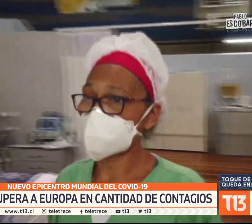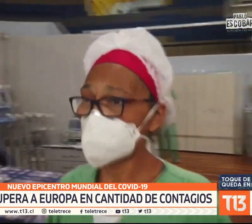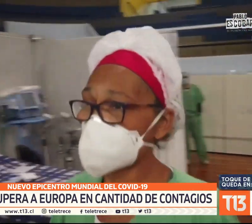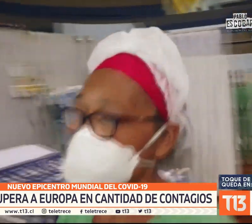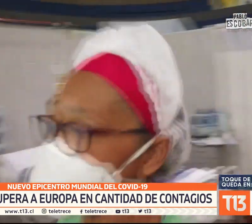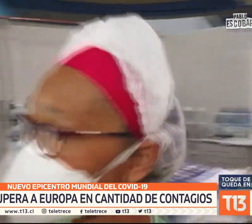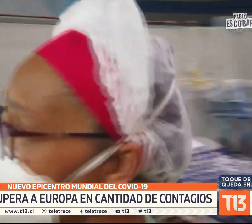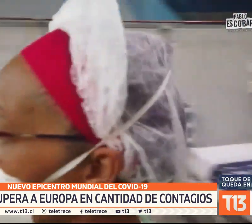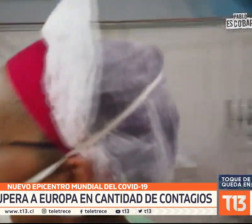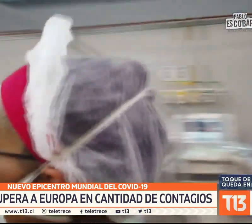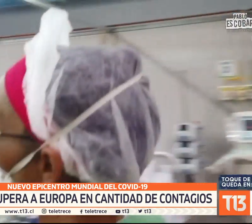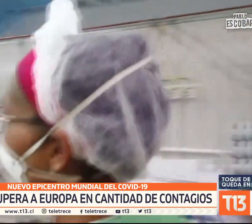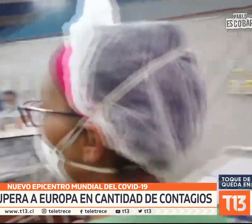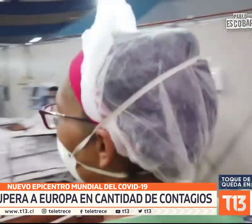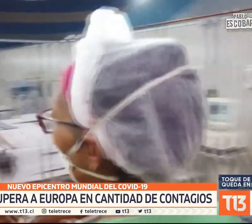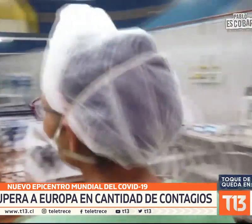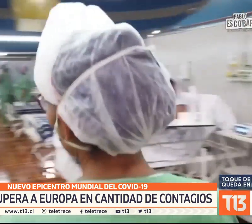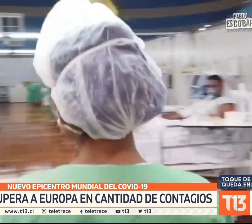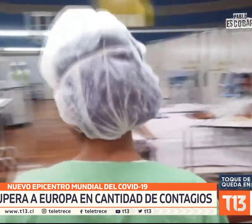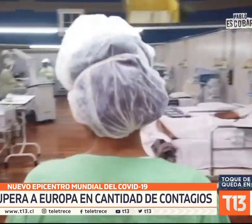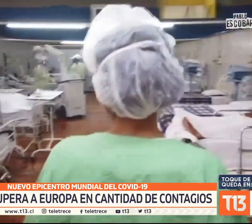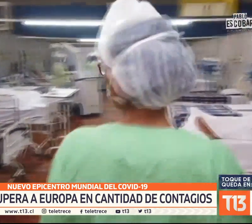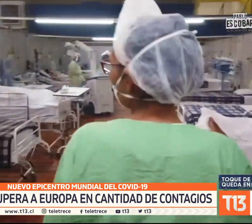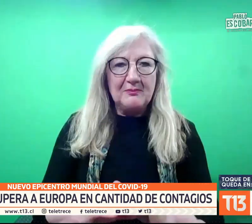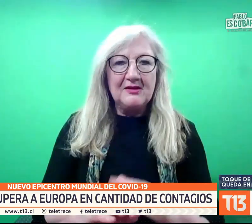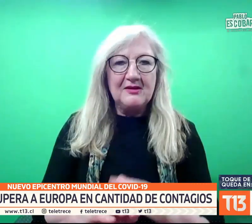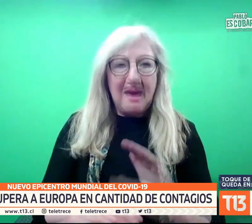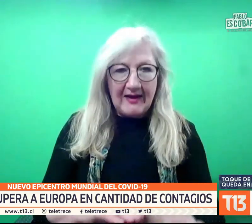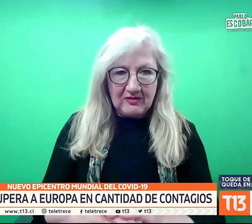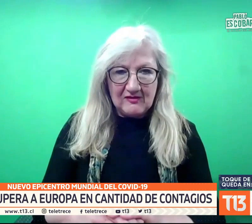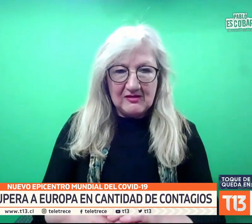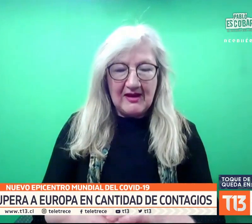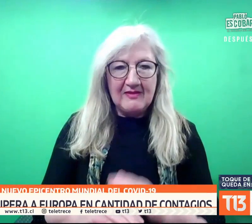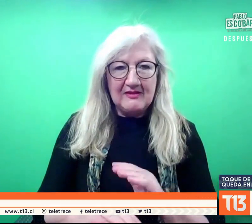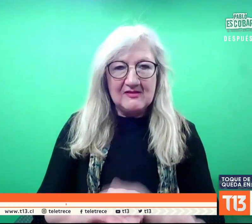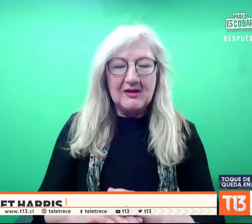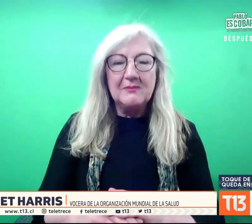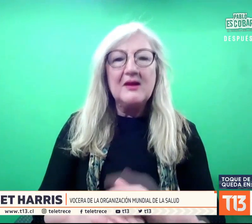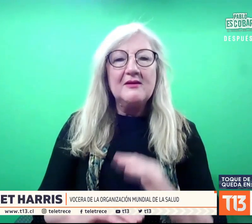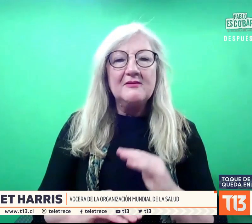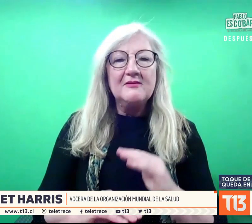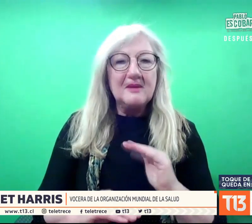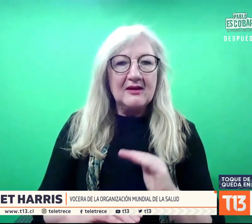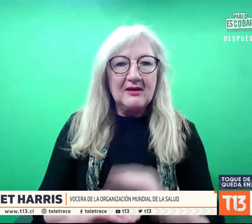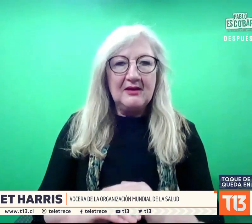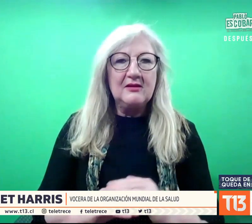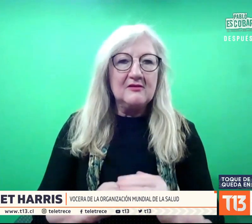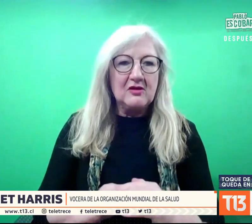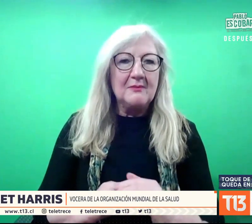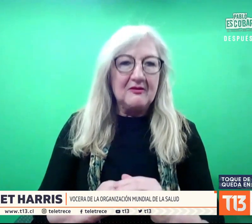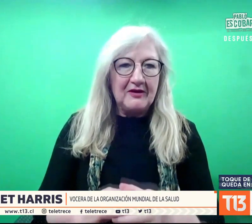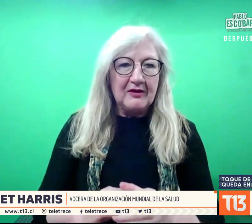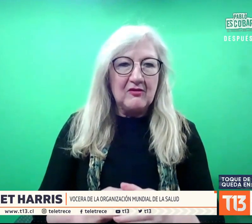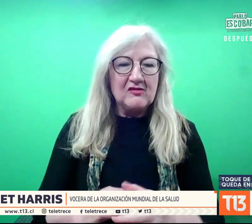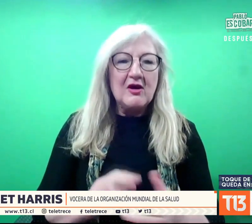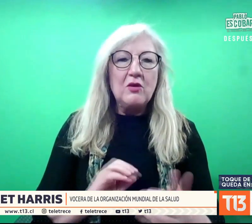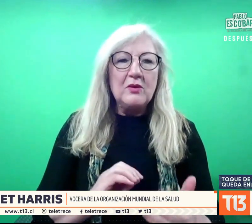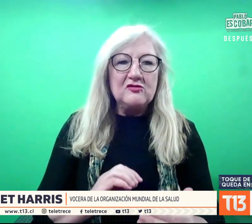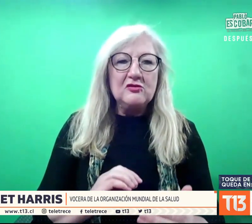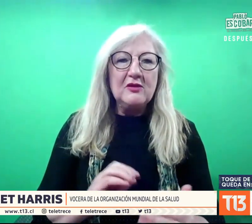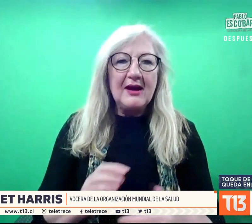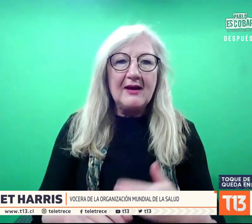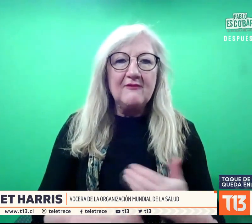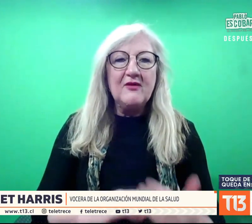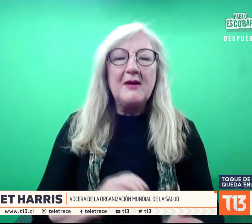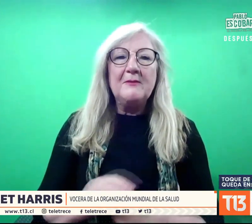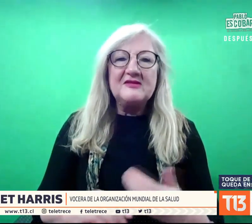claridad sobre la fecha en que se podría encontrar una cura. Debemos suponer que no tenemos un tratamiento en este momento que pueda matar o detener